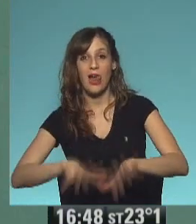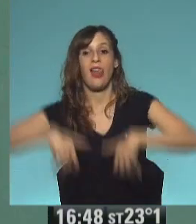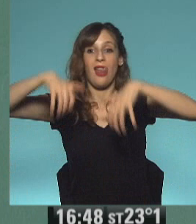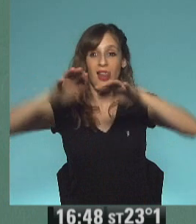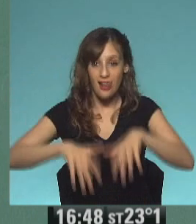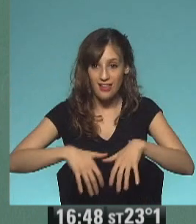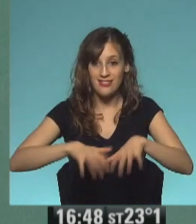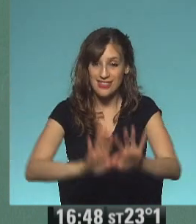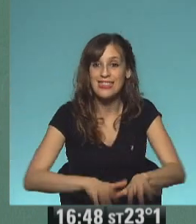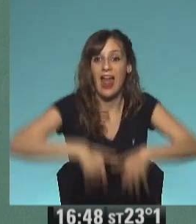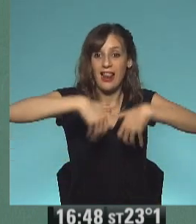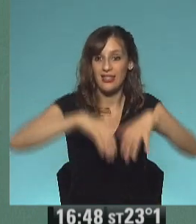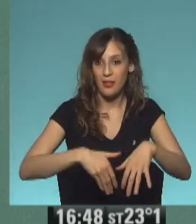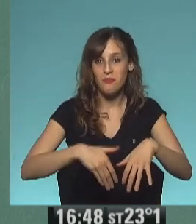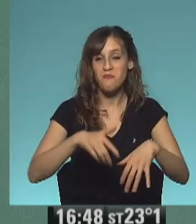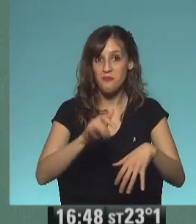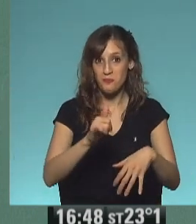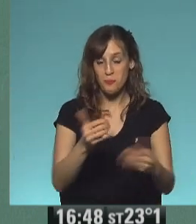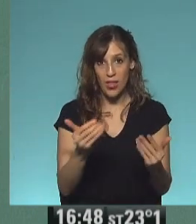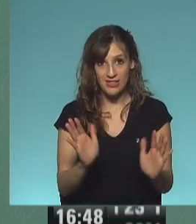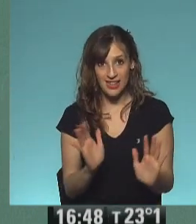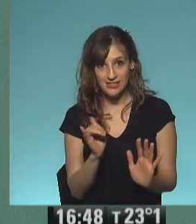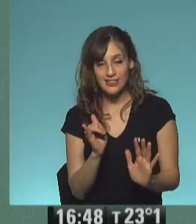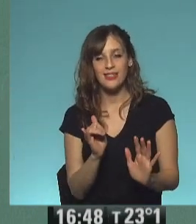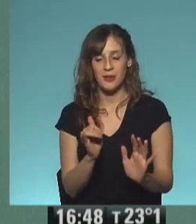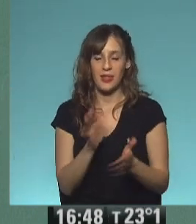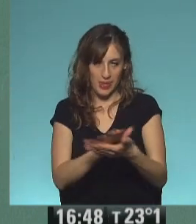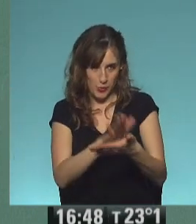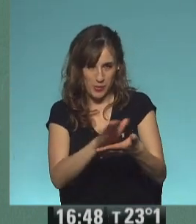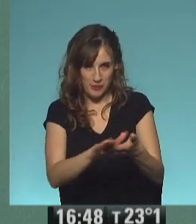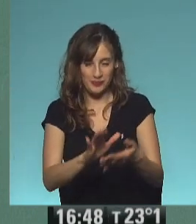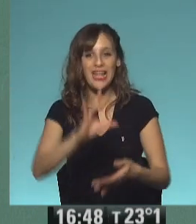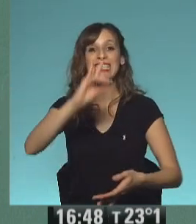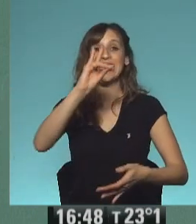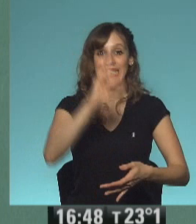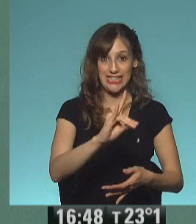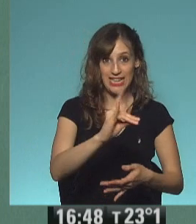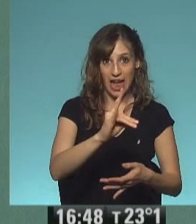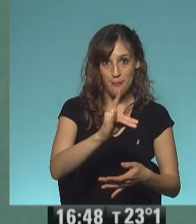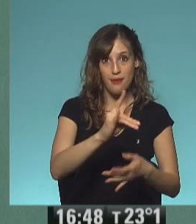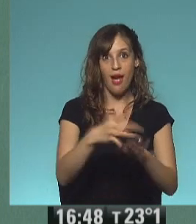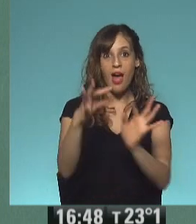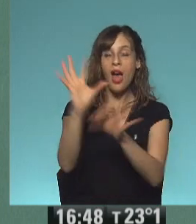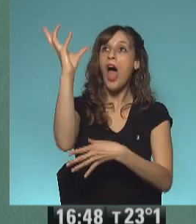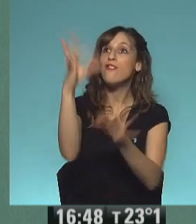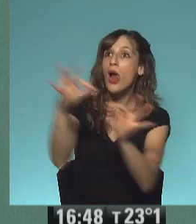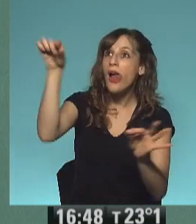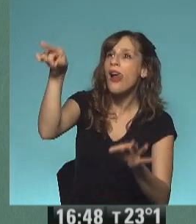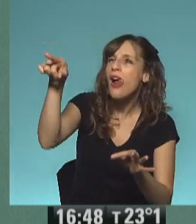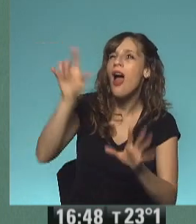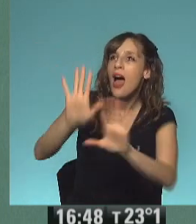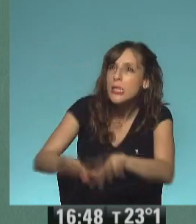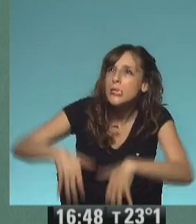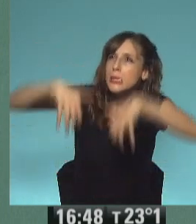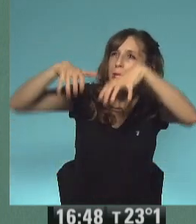alimentarlo me gusta para entenderlo para alcanzar la rama las llamas alta puedes